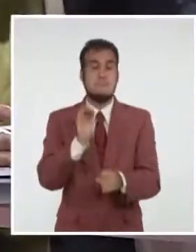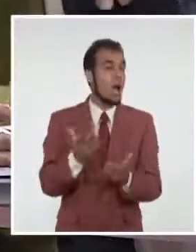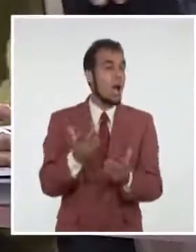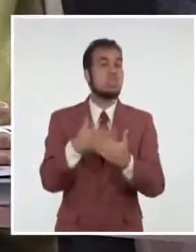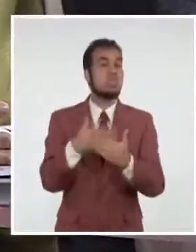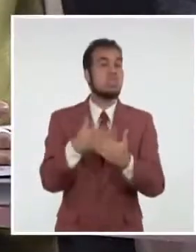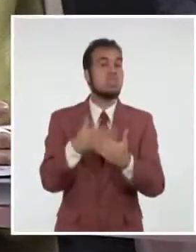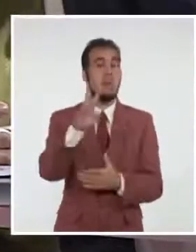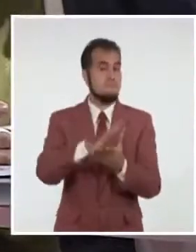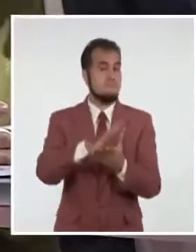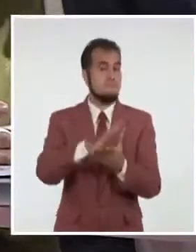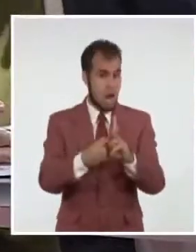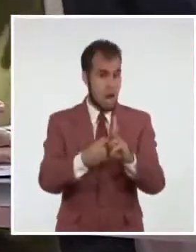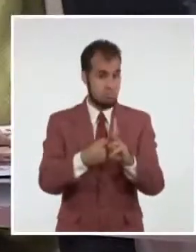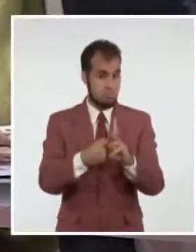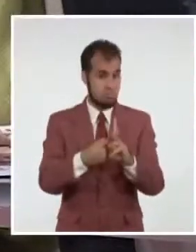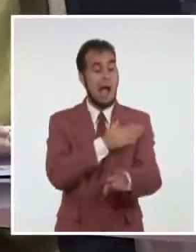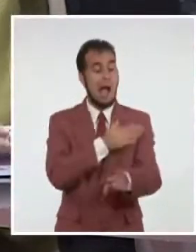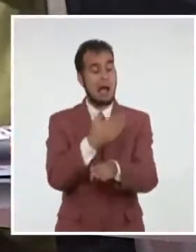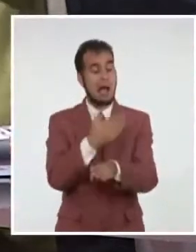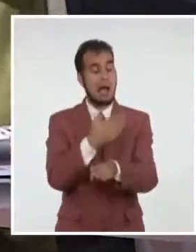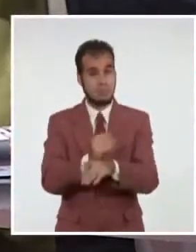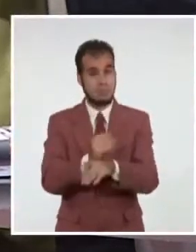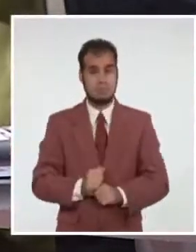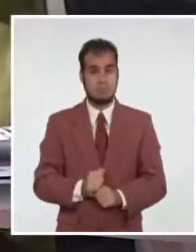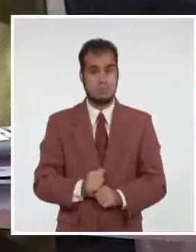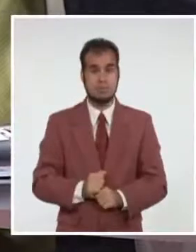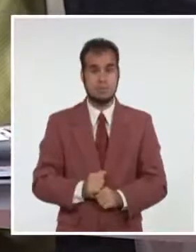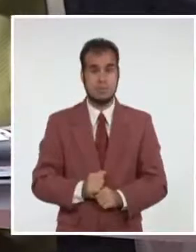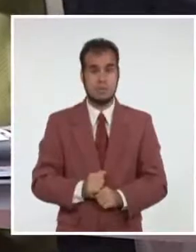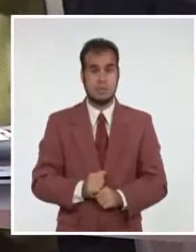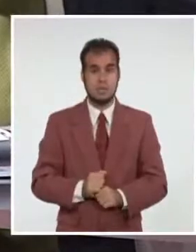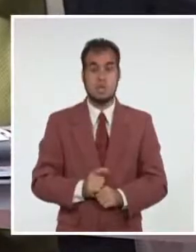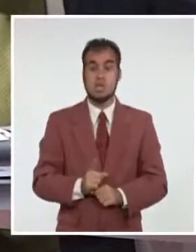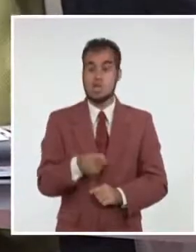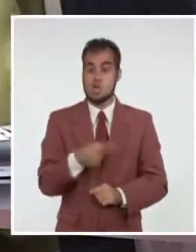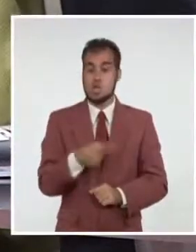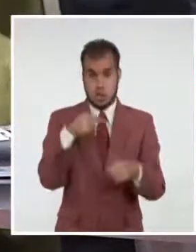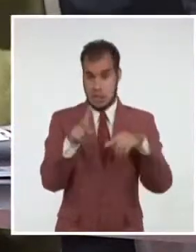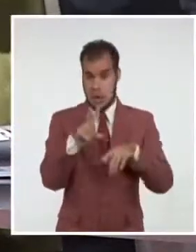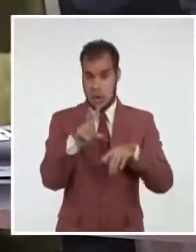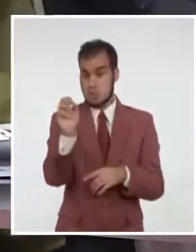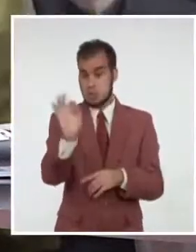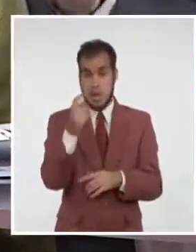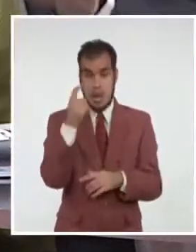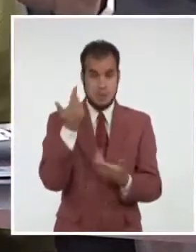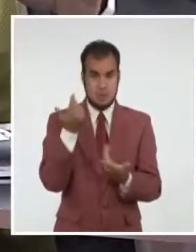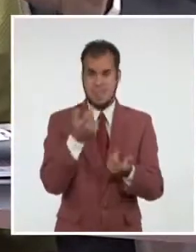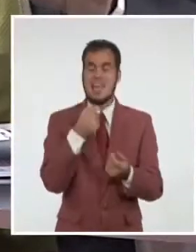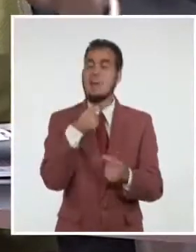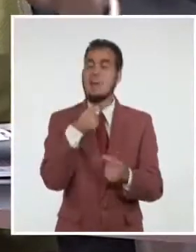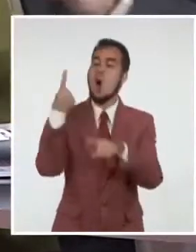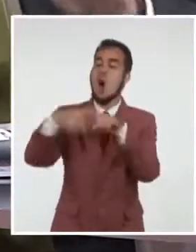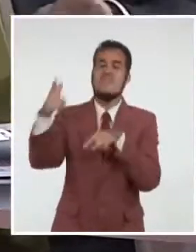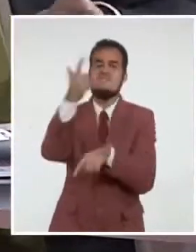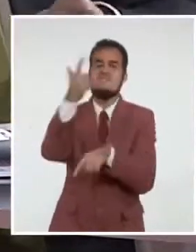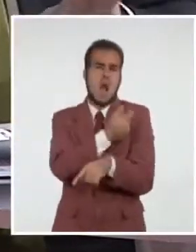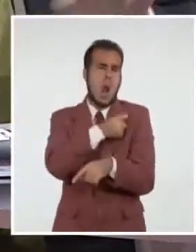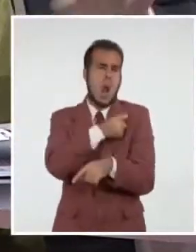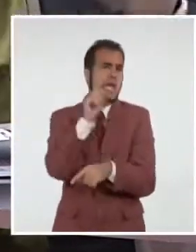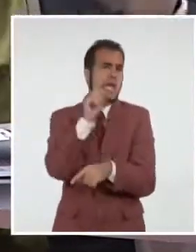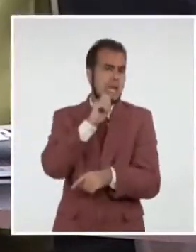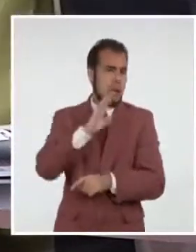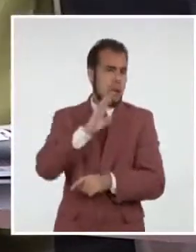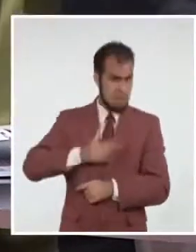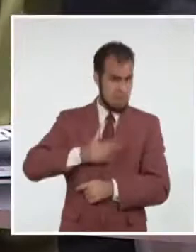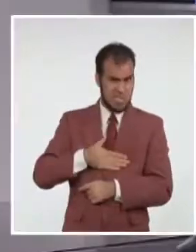al 20% si hubiéramos estado con COVAX, no hubiéramos tenido todavía ninguna vacuna, como lo ha pasado a todo el mundo, y llegaríamos solo a ese límite del 20%, no pudiéramos seguir avanzando. Eso es